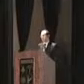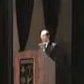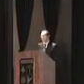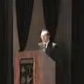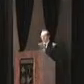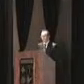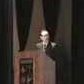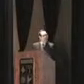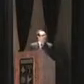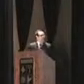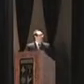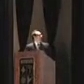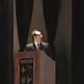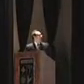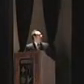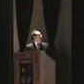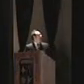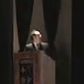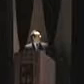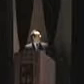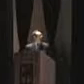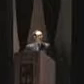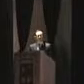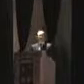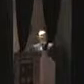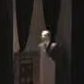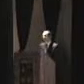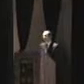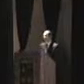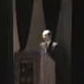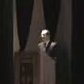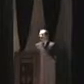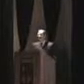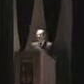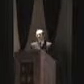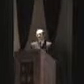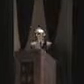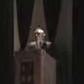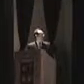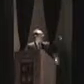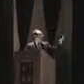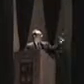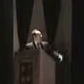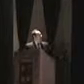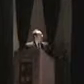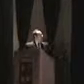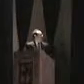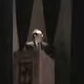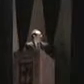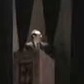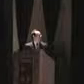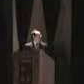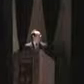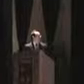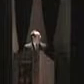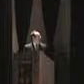comunidad que nos acompaña en día. Yo voy a presentar el plan de mejora de gestión de Sedapal que hemos elaborado conjuntamente con la empresa y a la vez